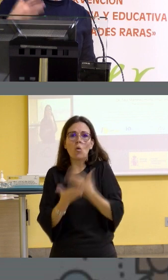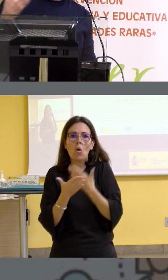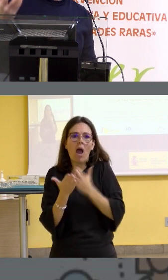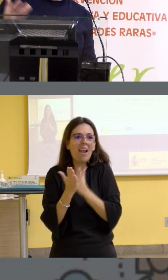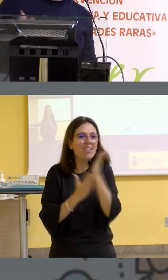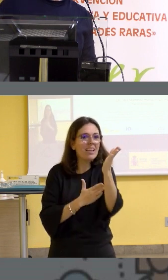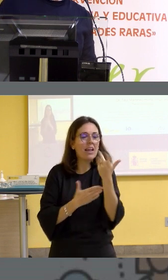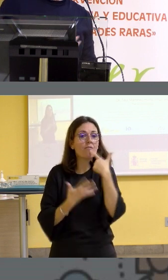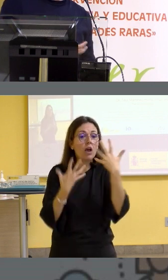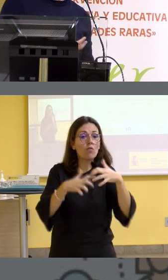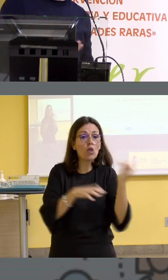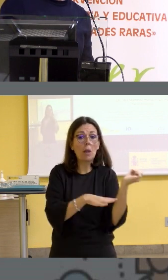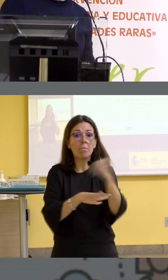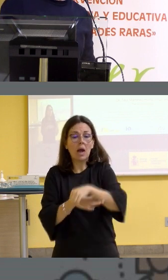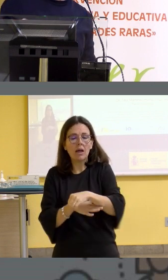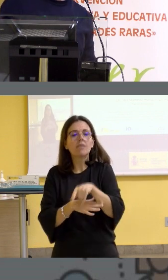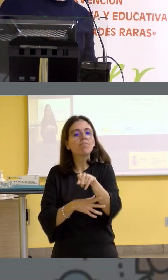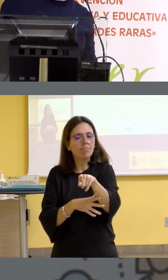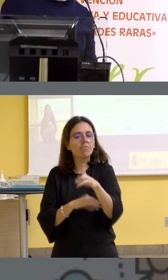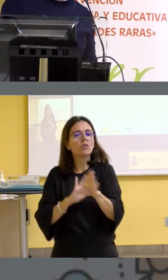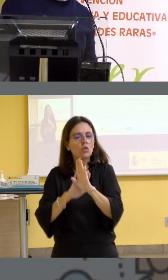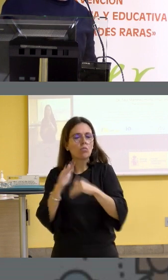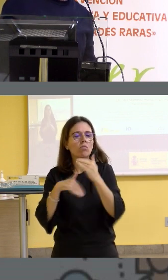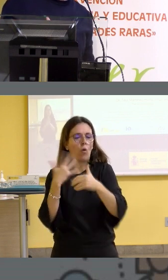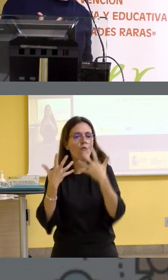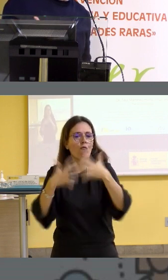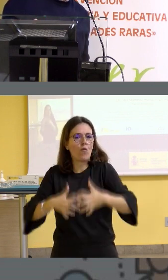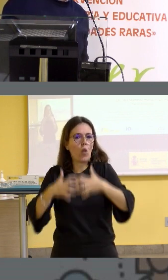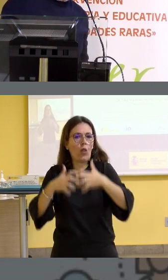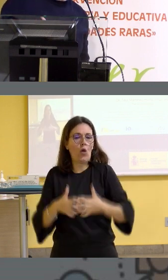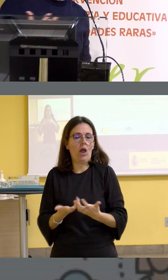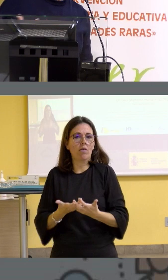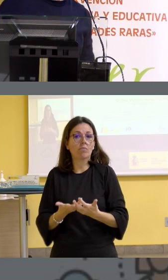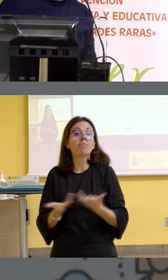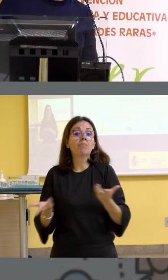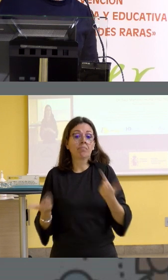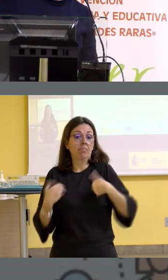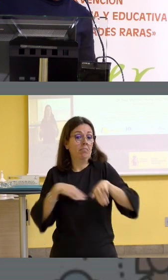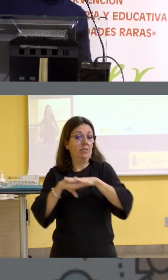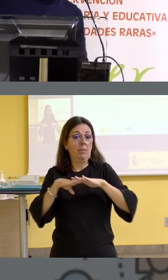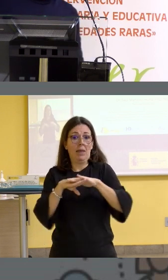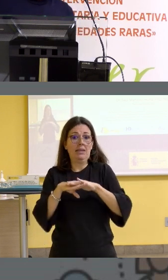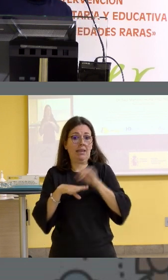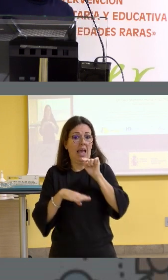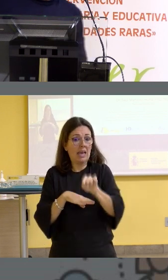alternativa que funciona mejor, eso es algo que funciona. Y en base a ello, nos guste o no,